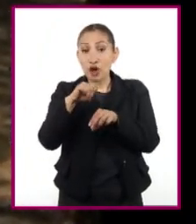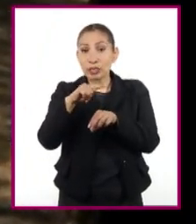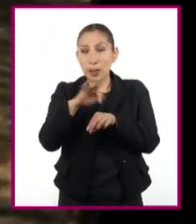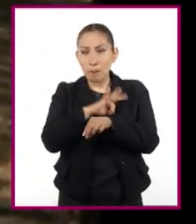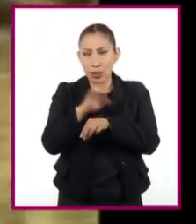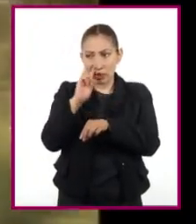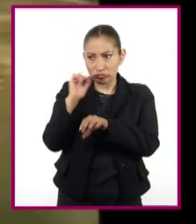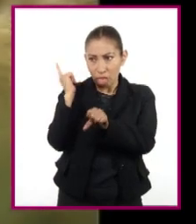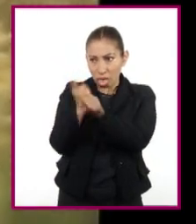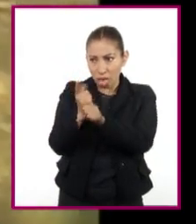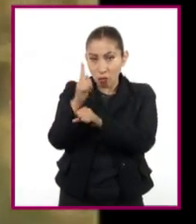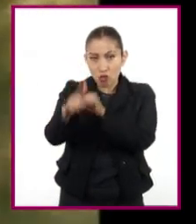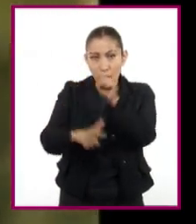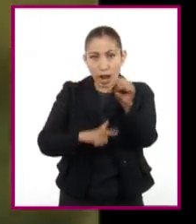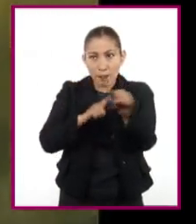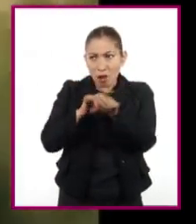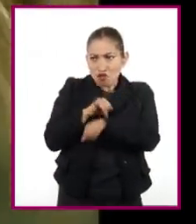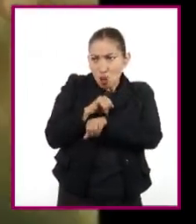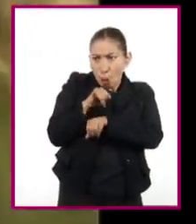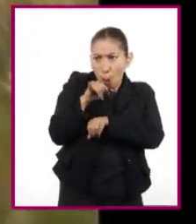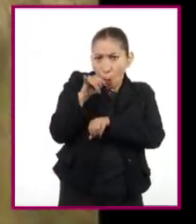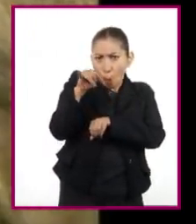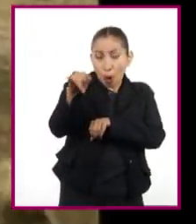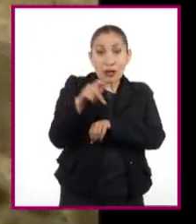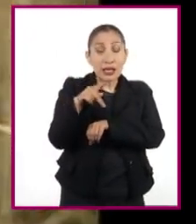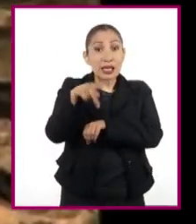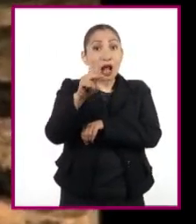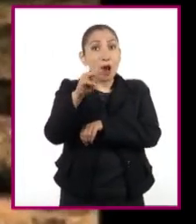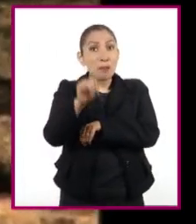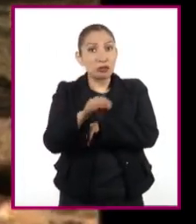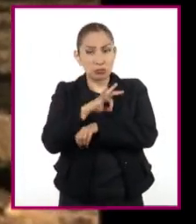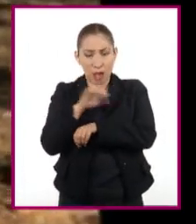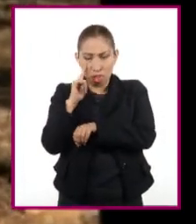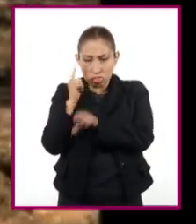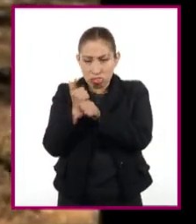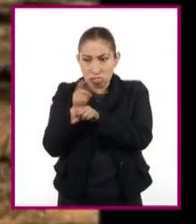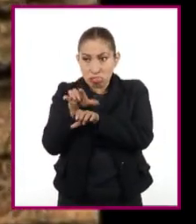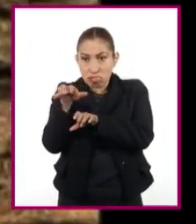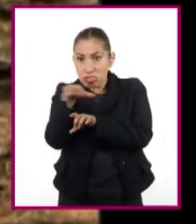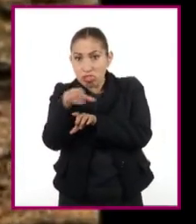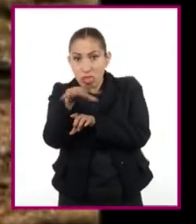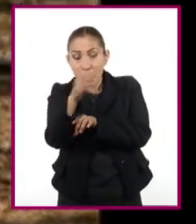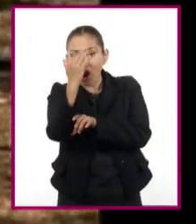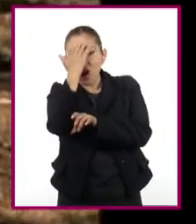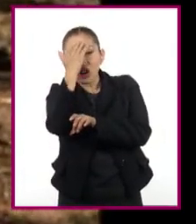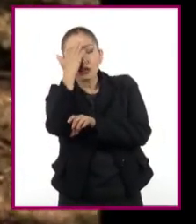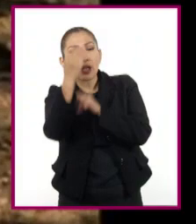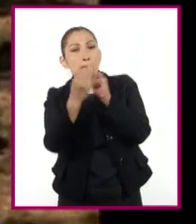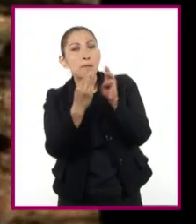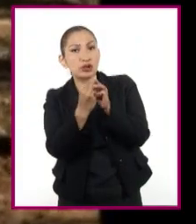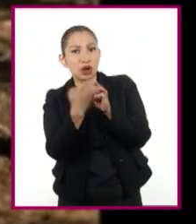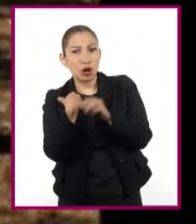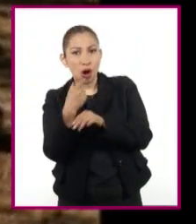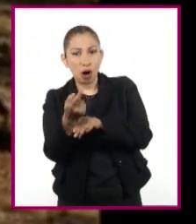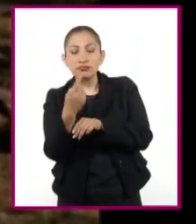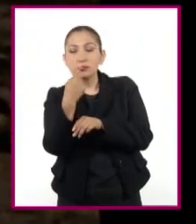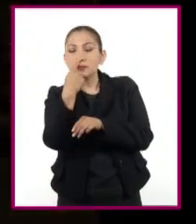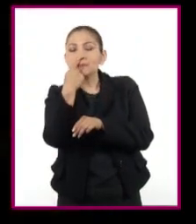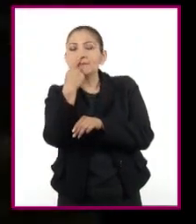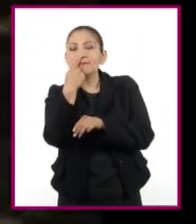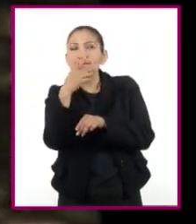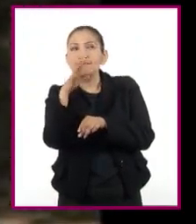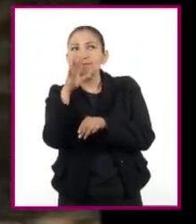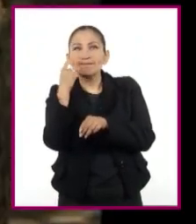son capaces de percibir un animal a varios kilómetros de distancia y se puede decir que conocen el mundo a través de sus